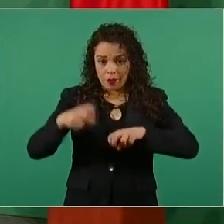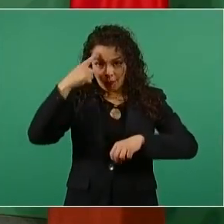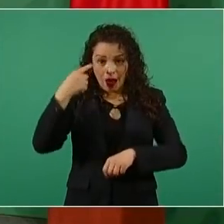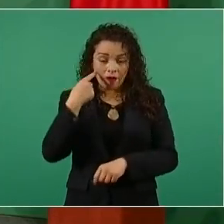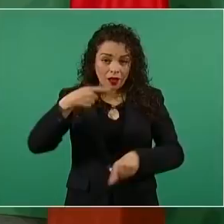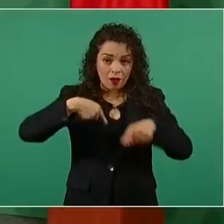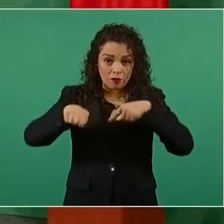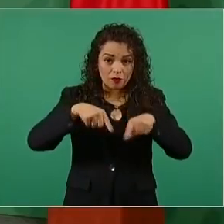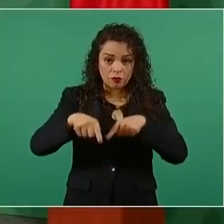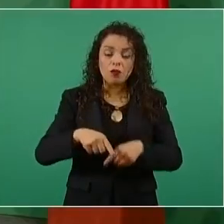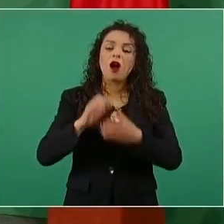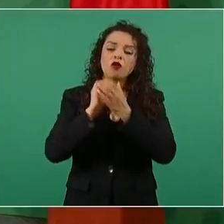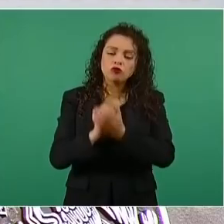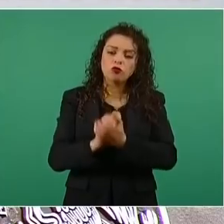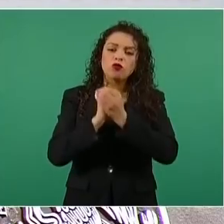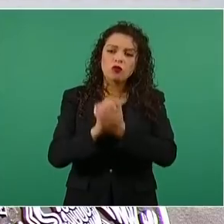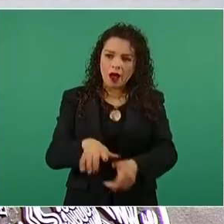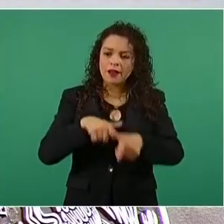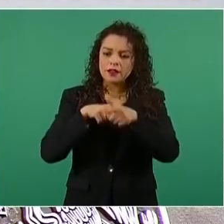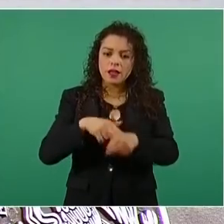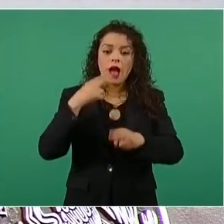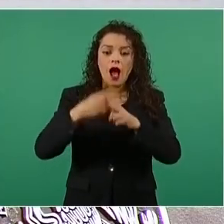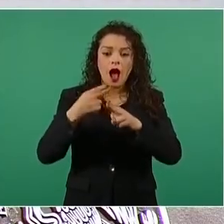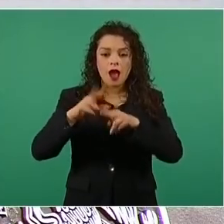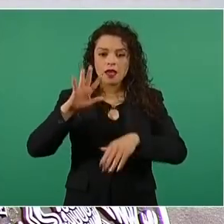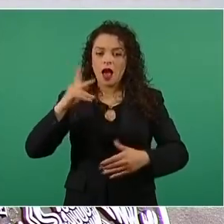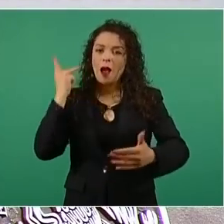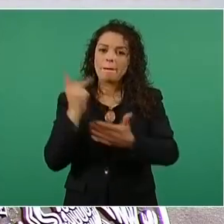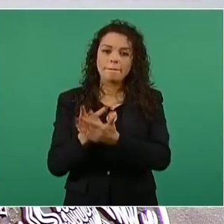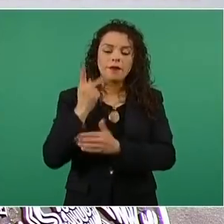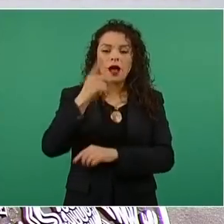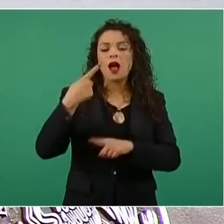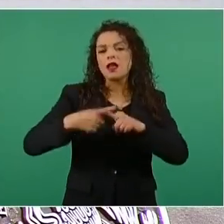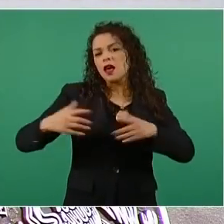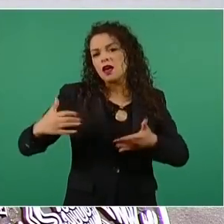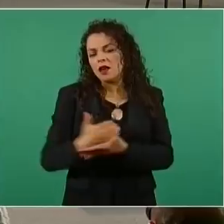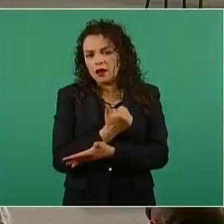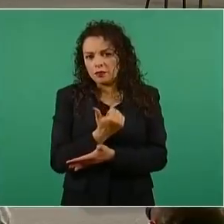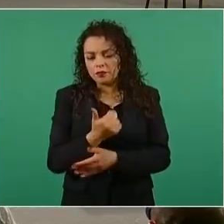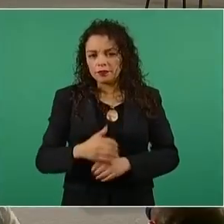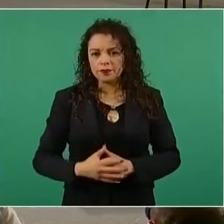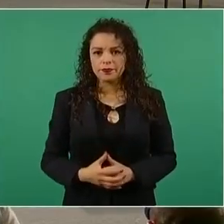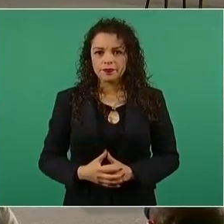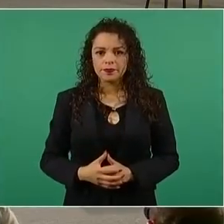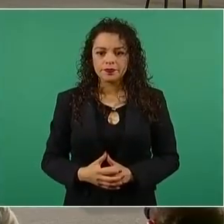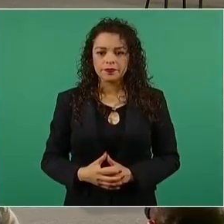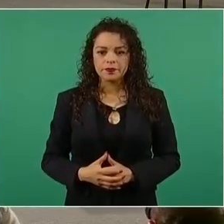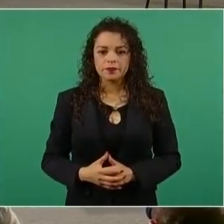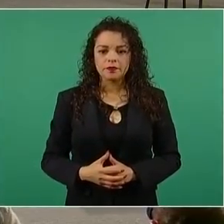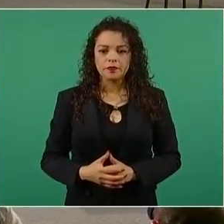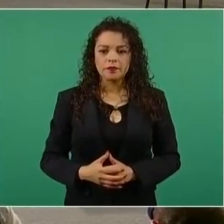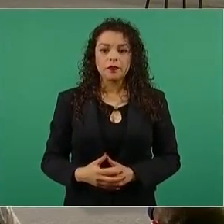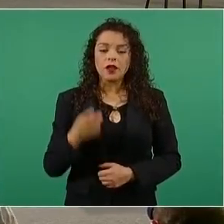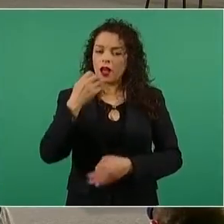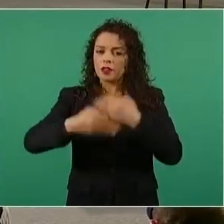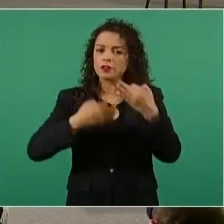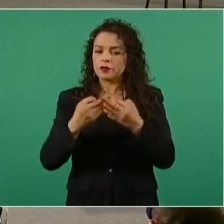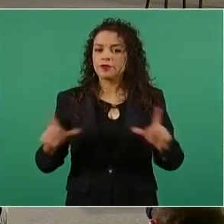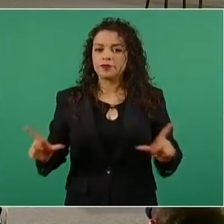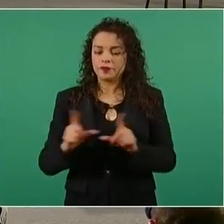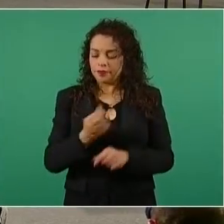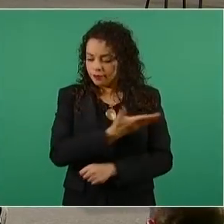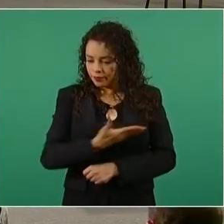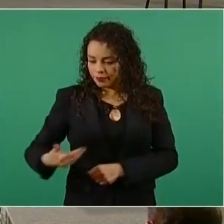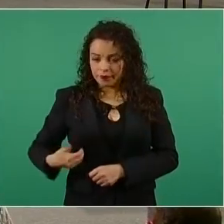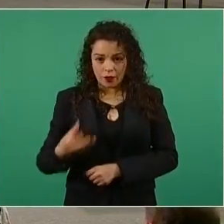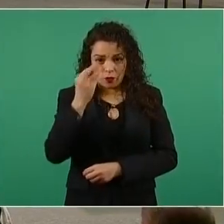premiado, y se va a entregar de inmediato al ganador. Así es que, presidente, eso es todo y muchas